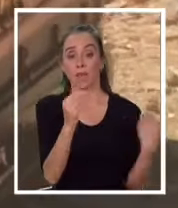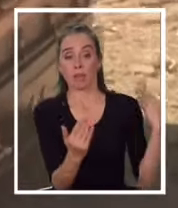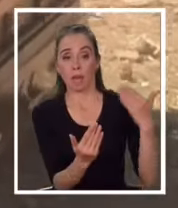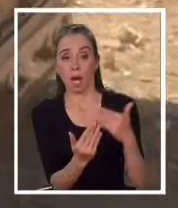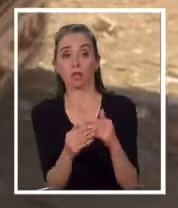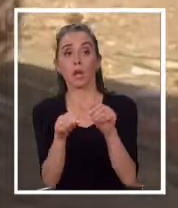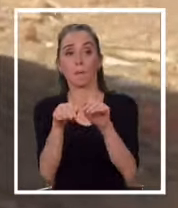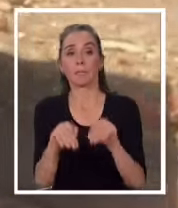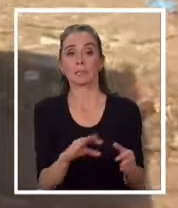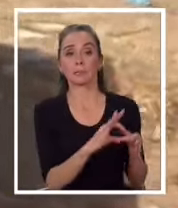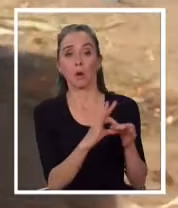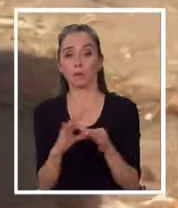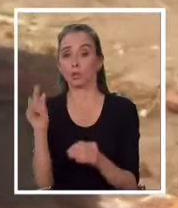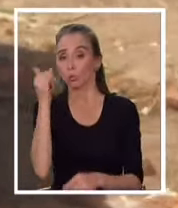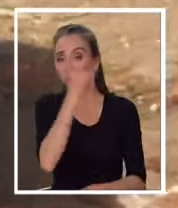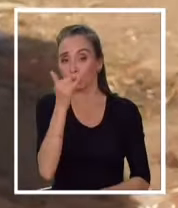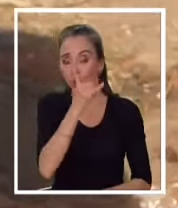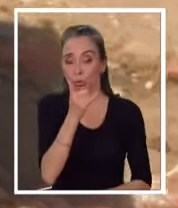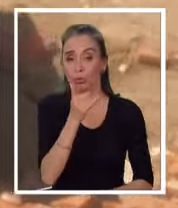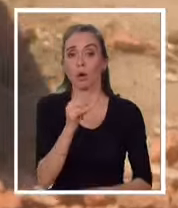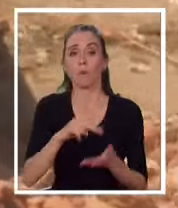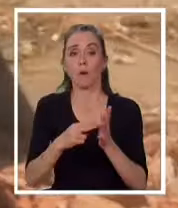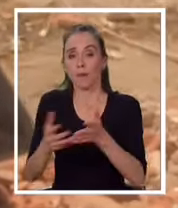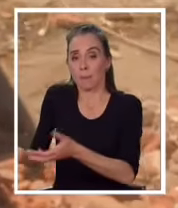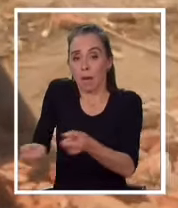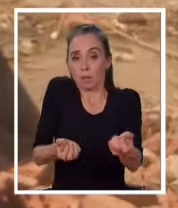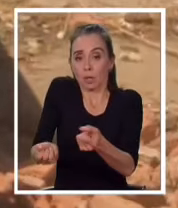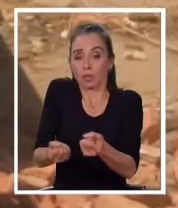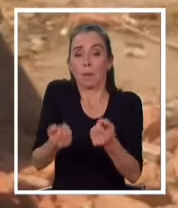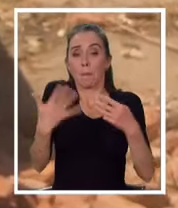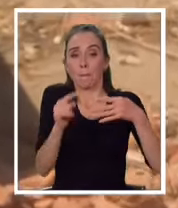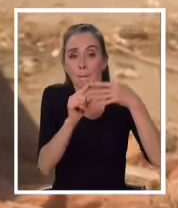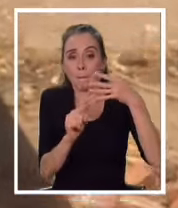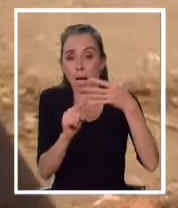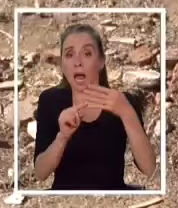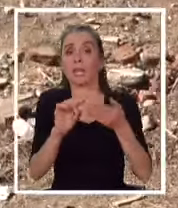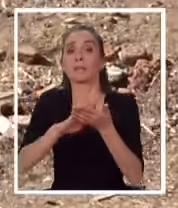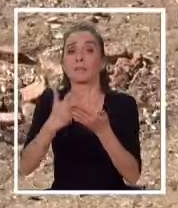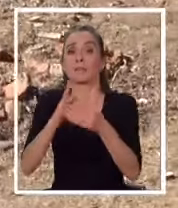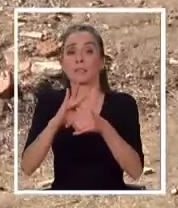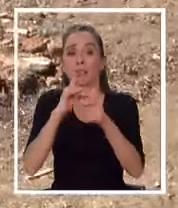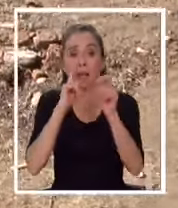Todos por la misma causa, insalubridad, problemas de manipulación, deficiencias sanitarias.